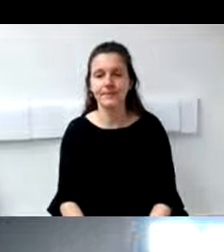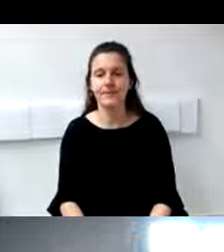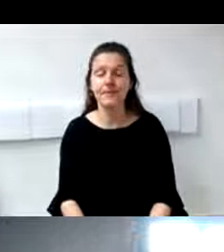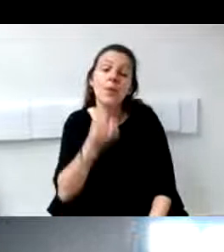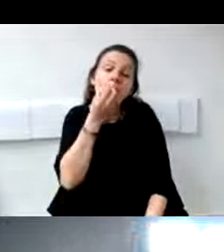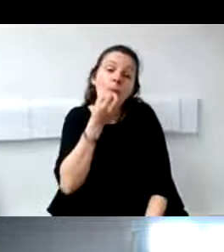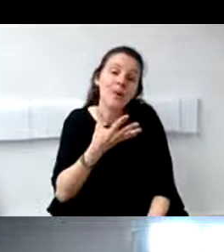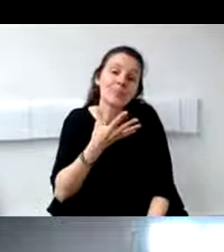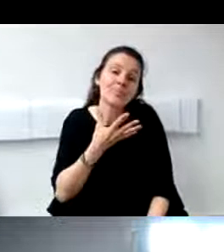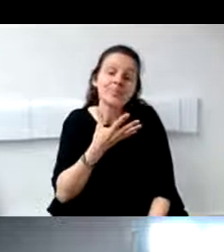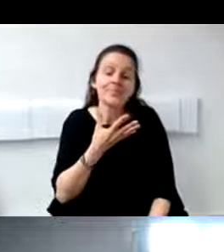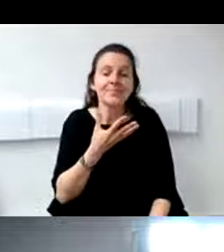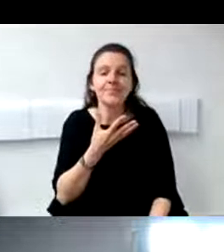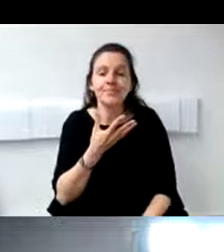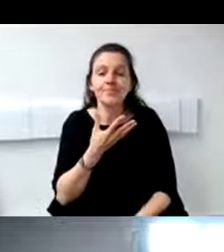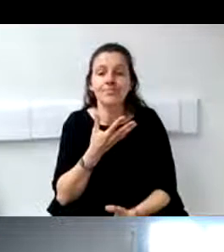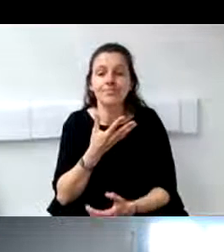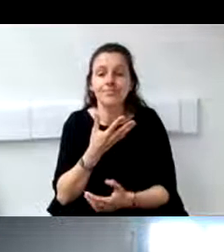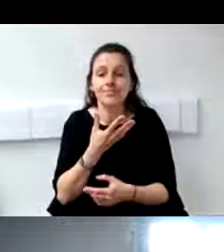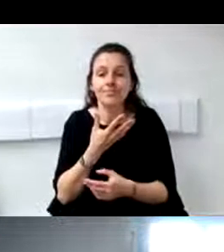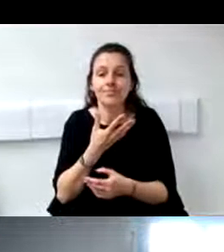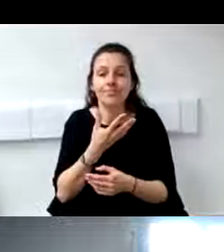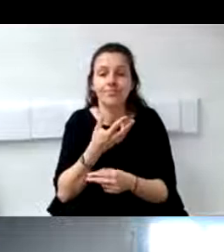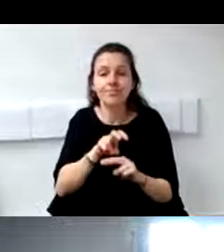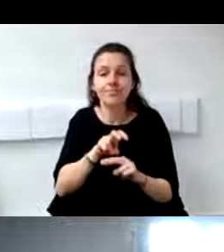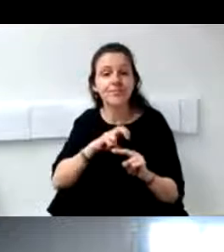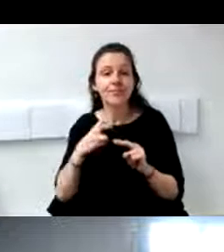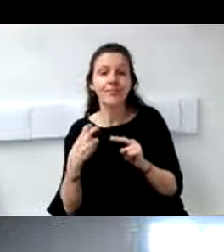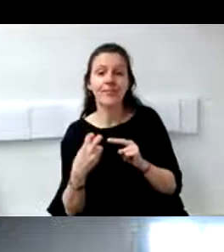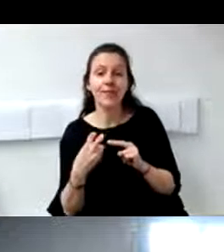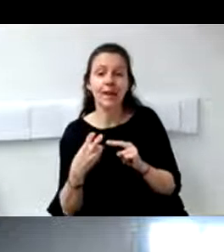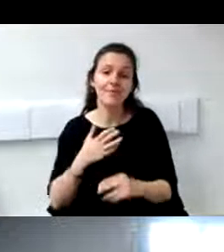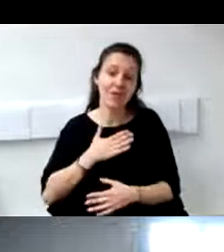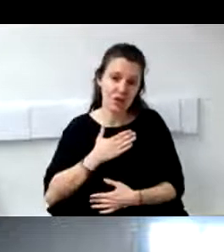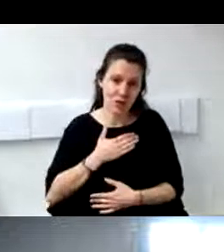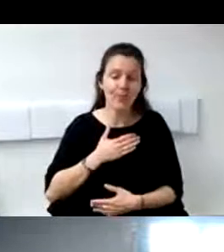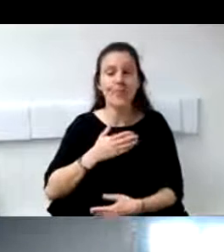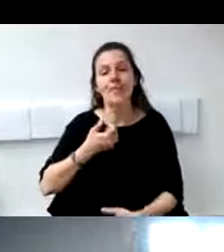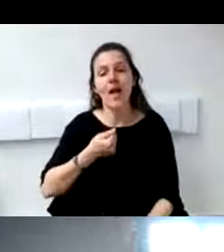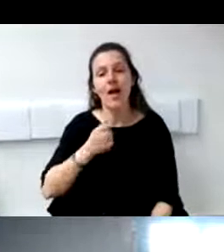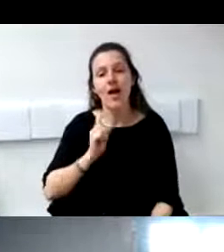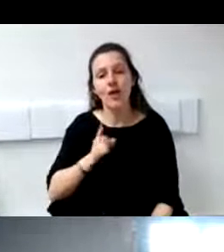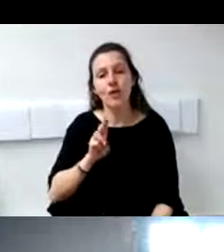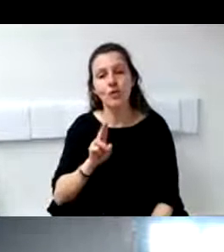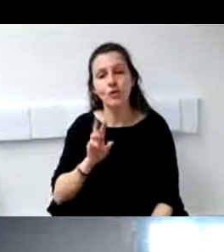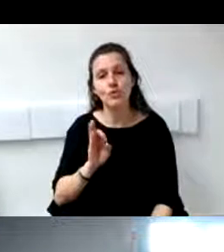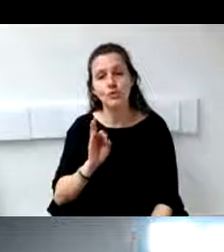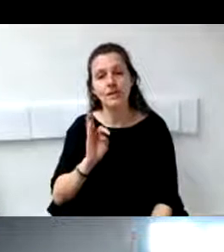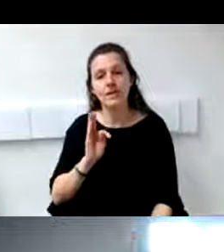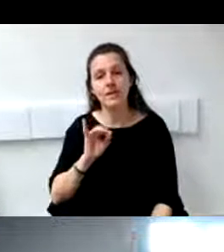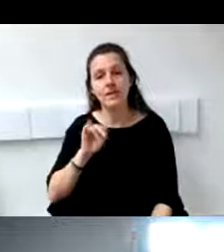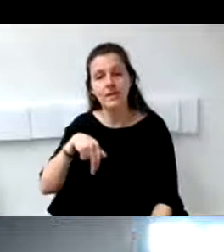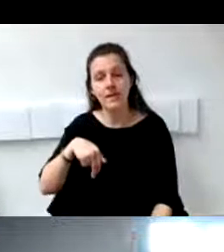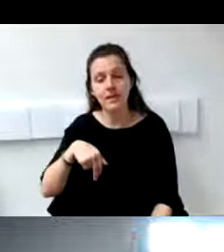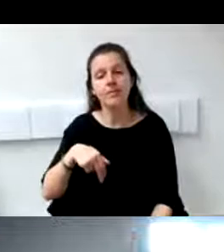Bien, la mesa de hoy está integrada por mí, que Agustín Bergeré, de Ministerio de Salud Pública,